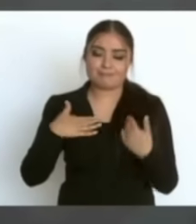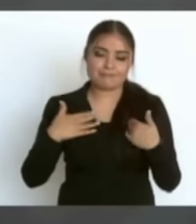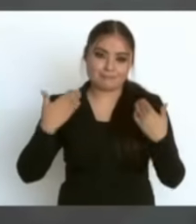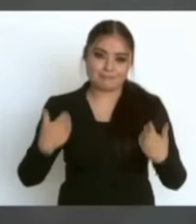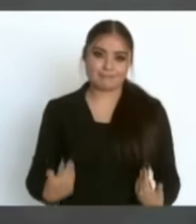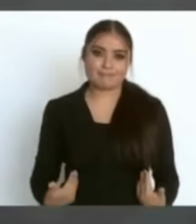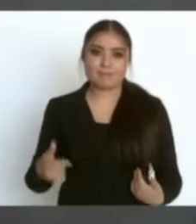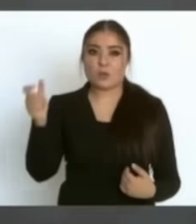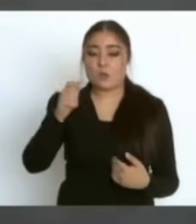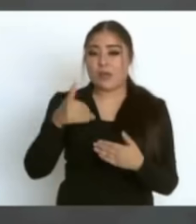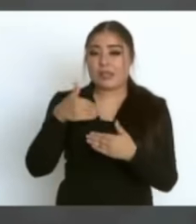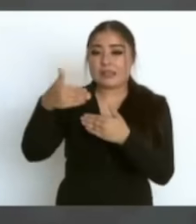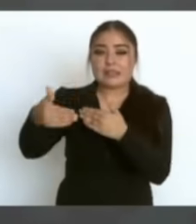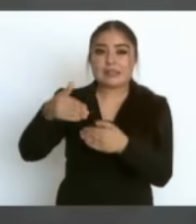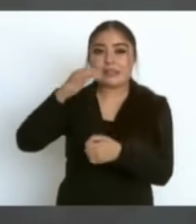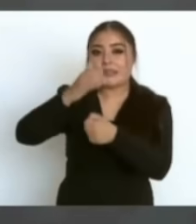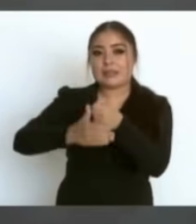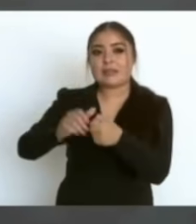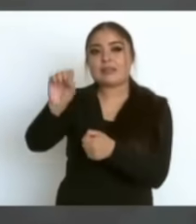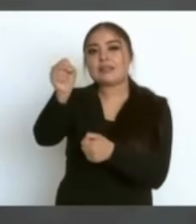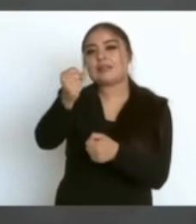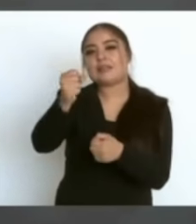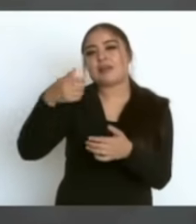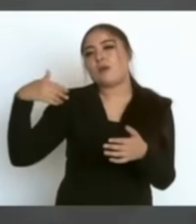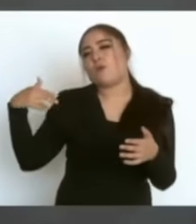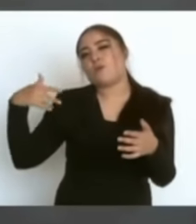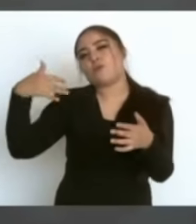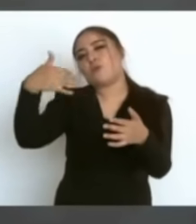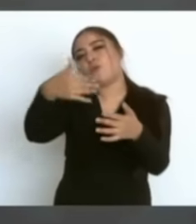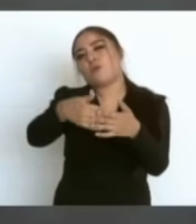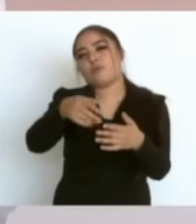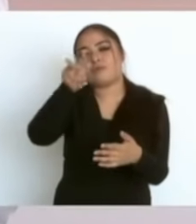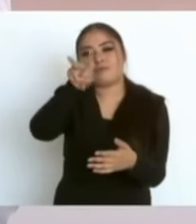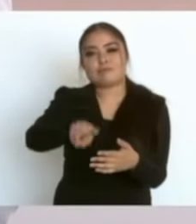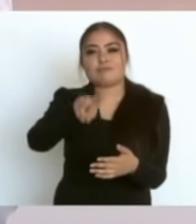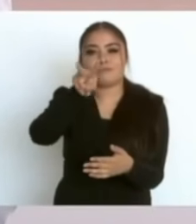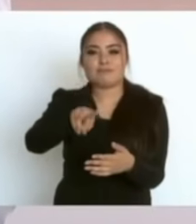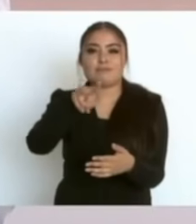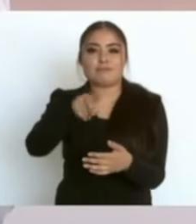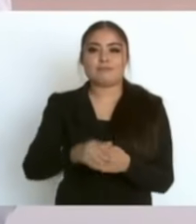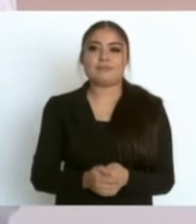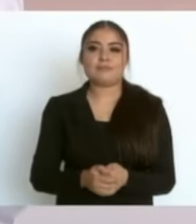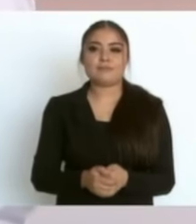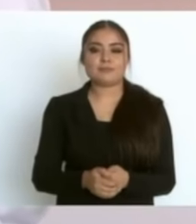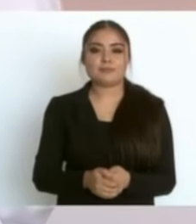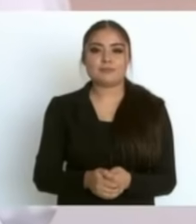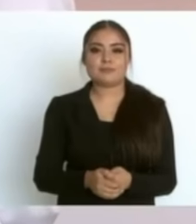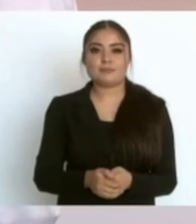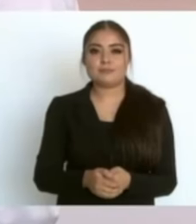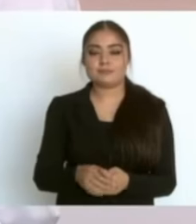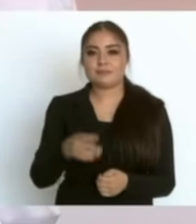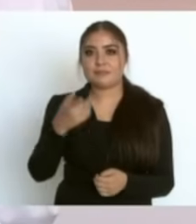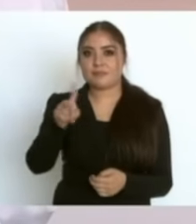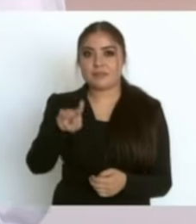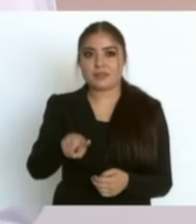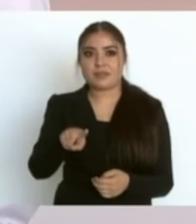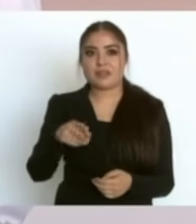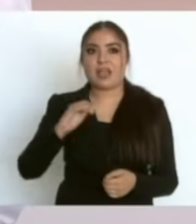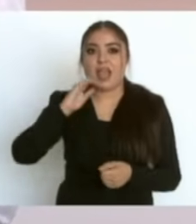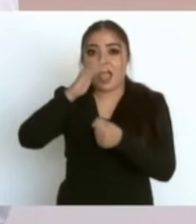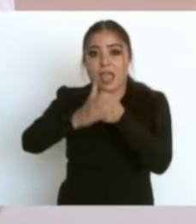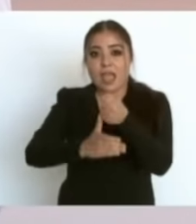a finales de septiembre durante muchos años décadas se determinaba